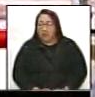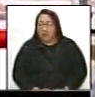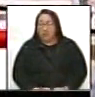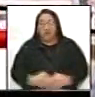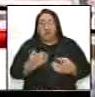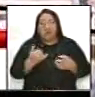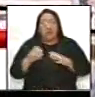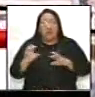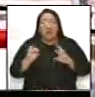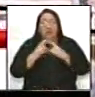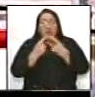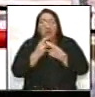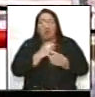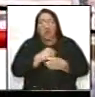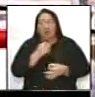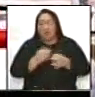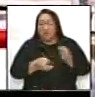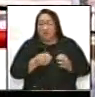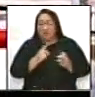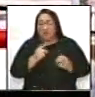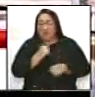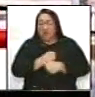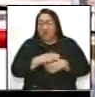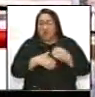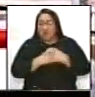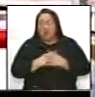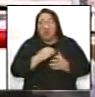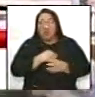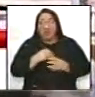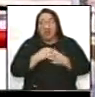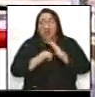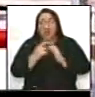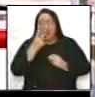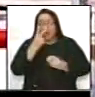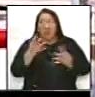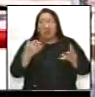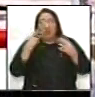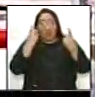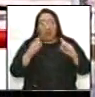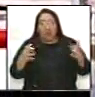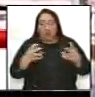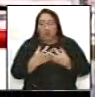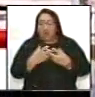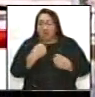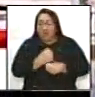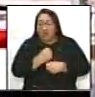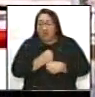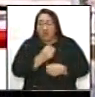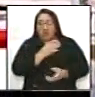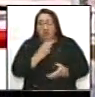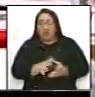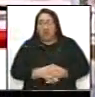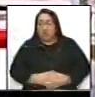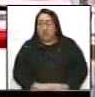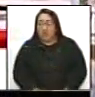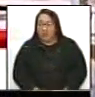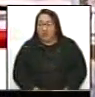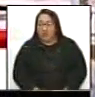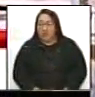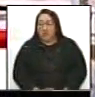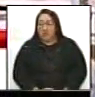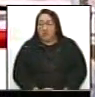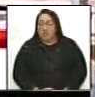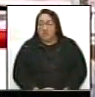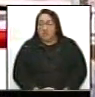reunión de repente pues con el ministro de Justicia, el fiscal de Nación y toda la policía, el ministro del Interior, para ver cómo nos ponemos de acuerdo y cómo funciona esta situación del feminicidio. Estamos